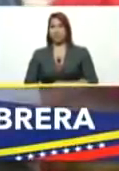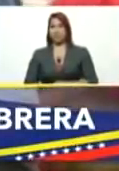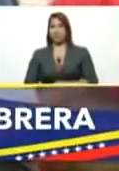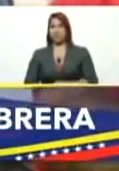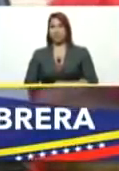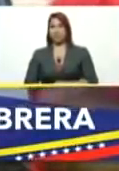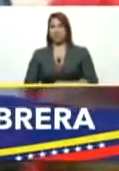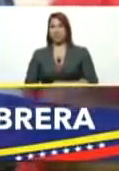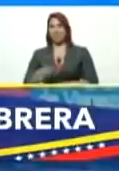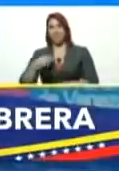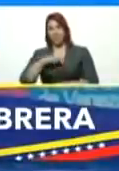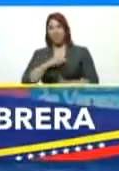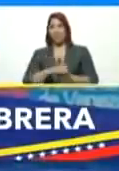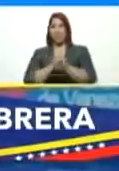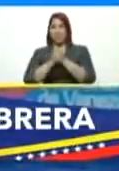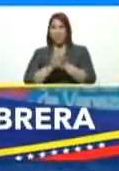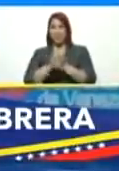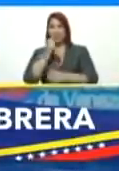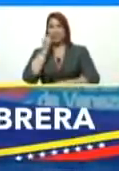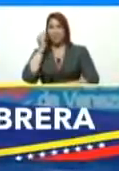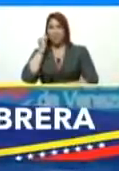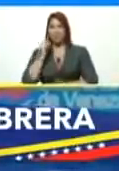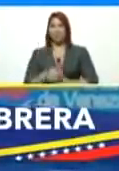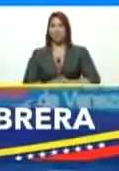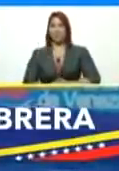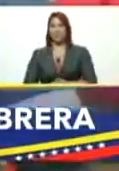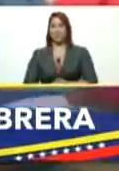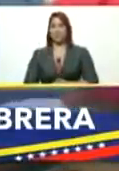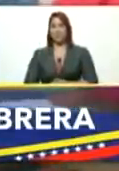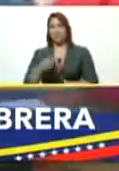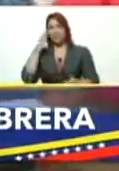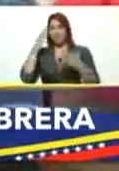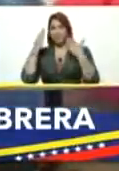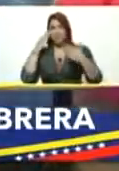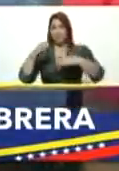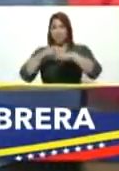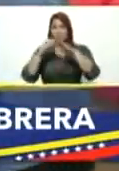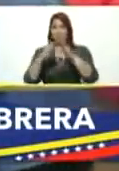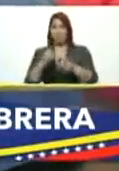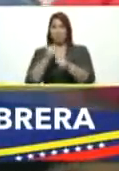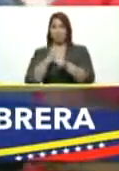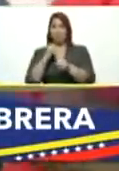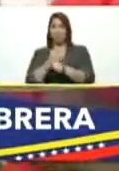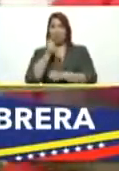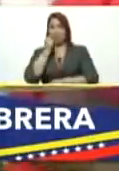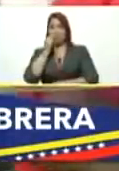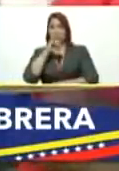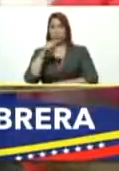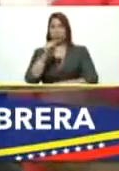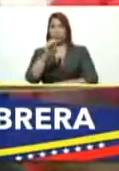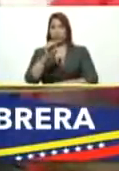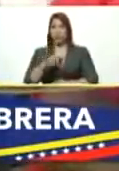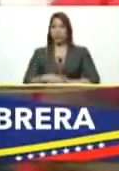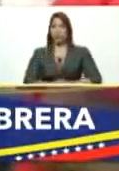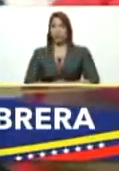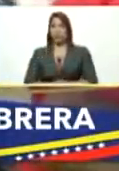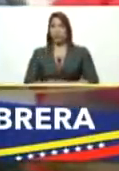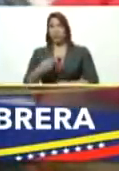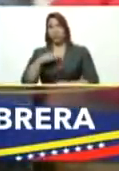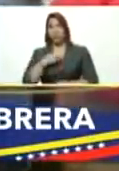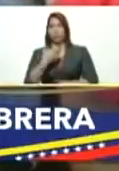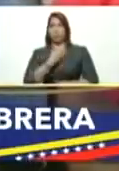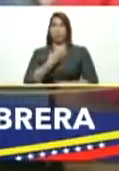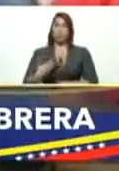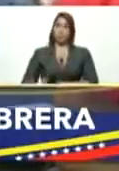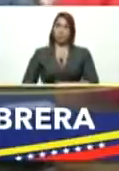compañeros dirigentes saludo a nuestro ministro del trabajo josé ramón rivero a nuestro presidente